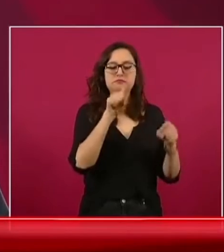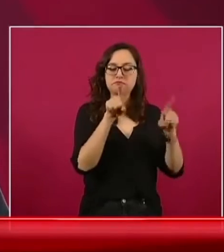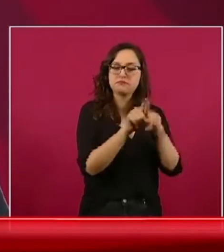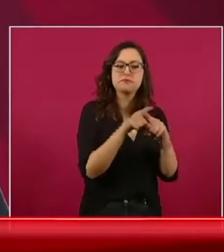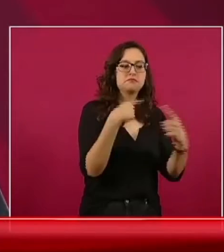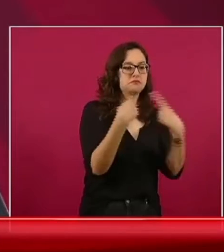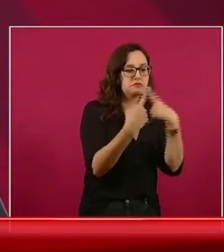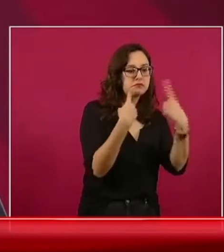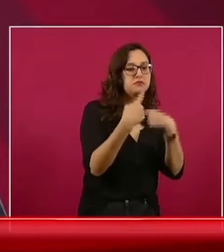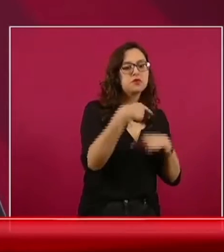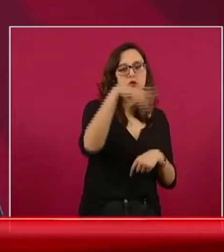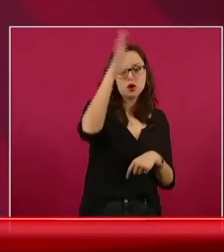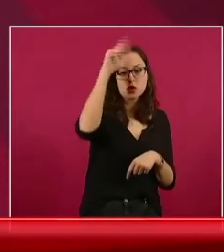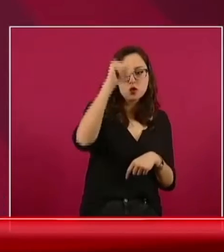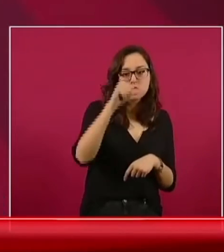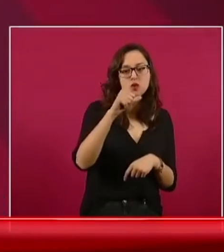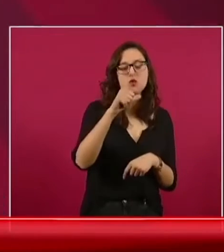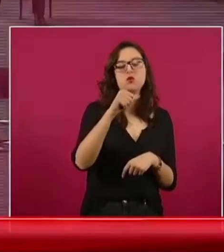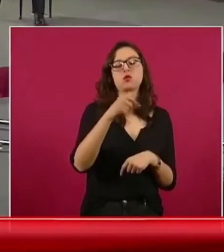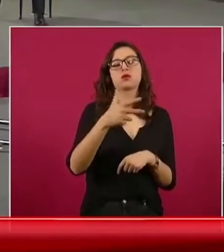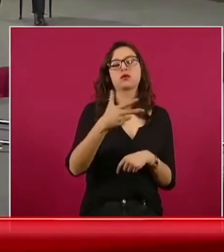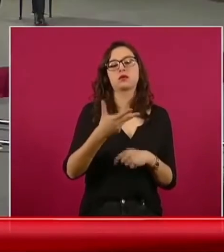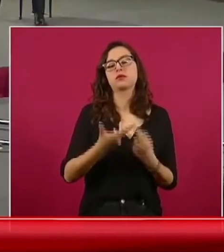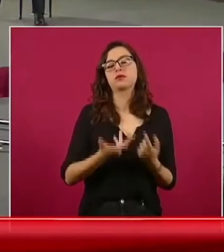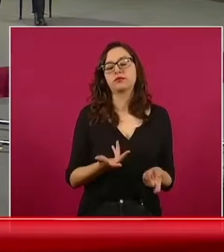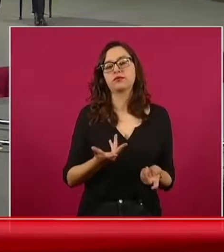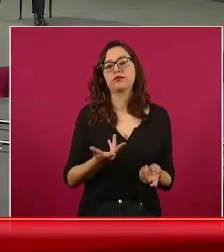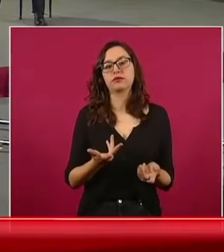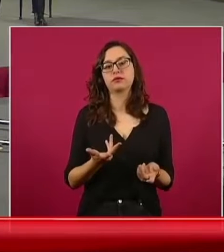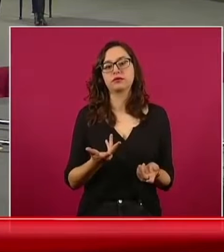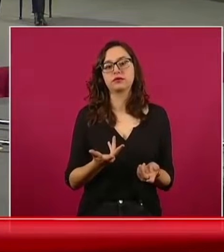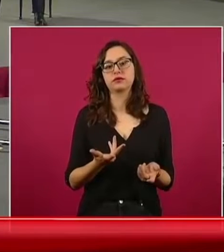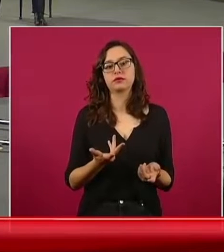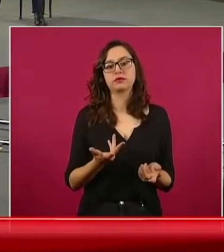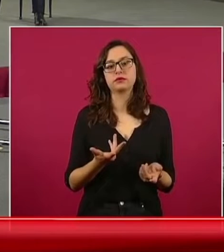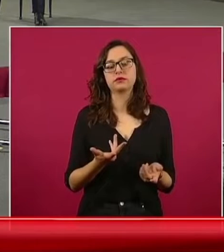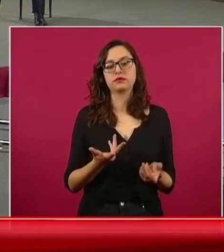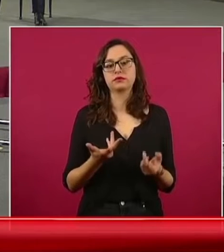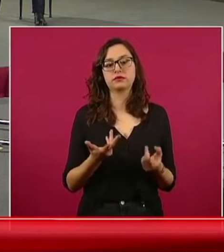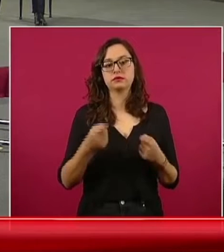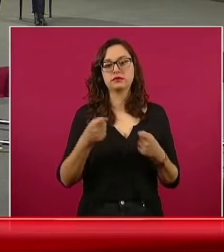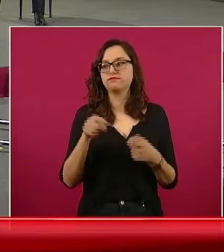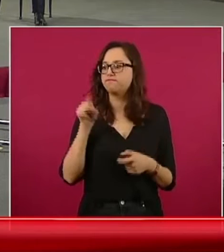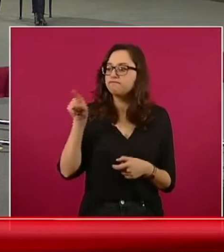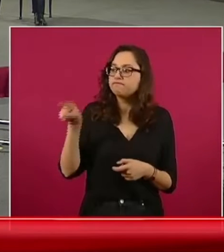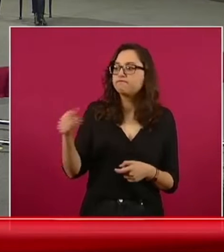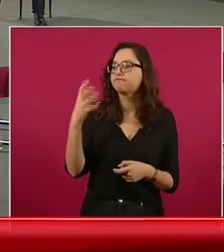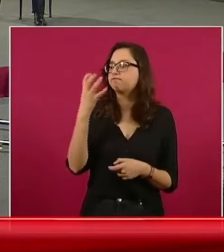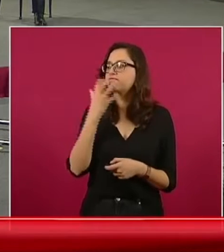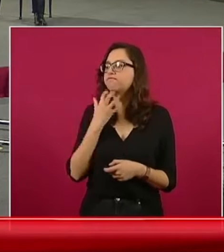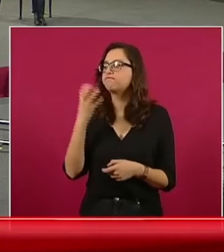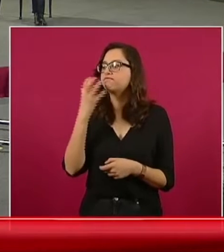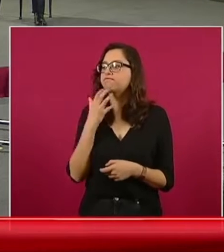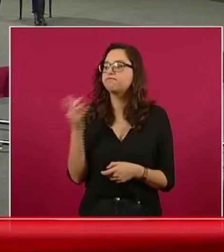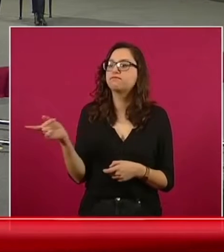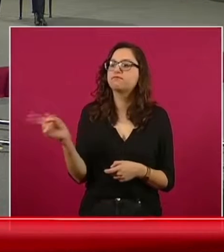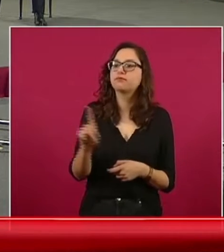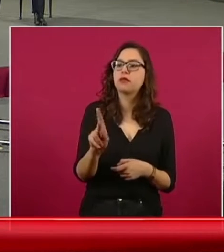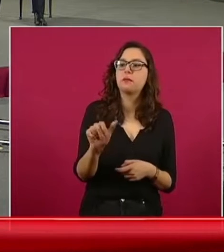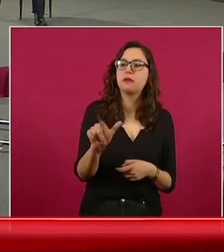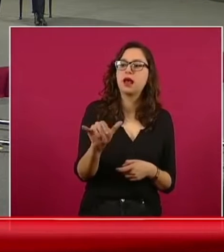esto d israel y palestina